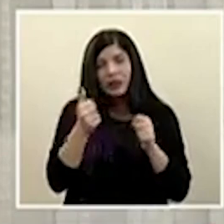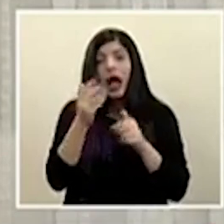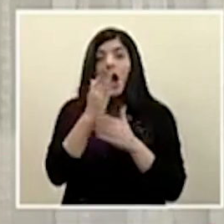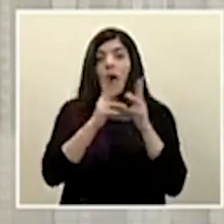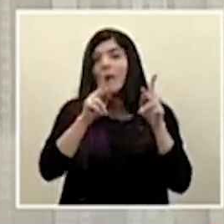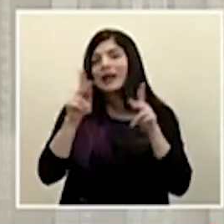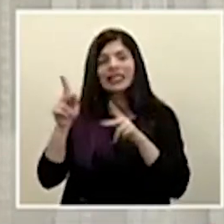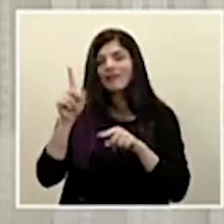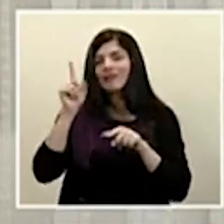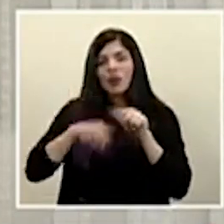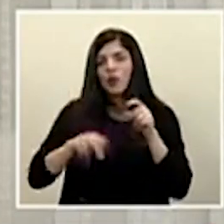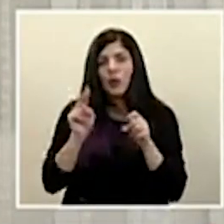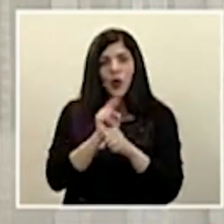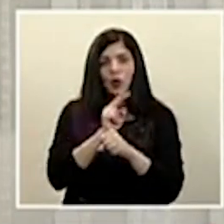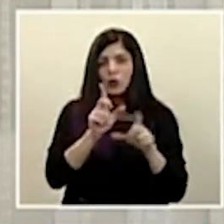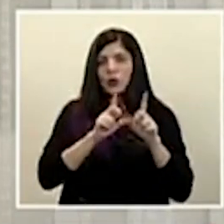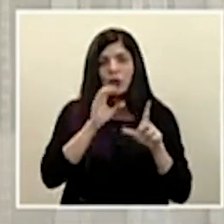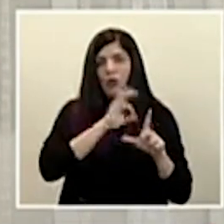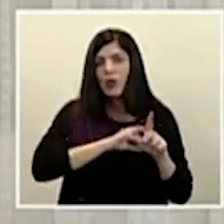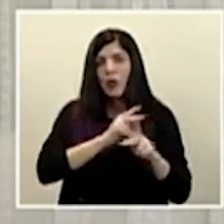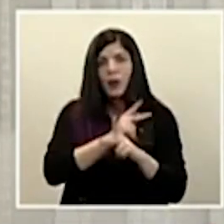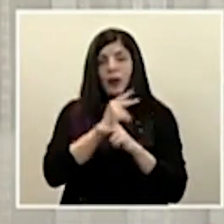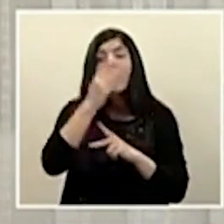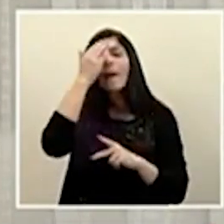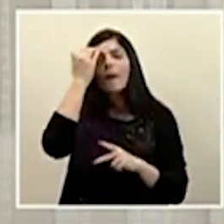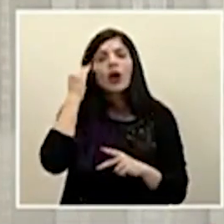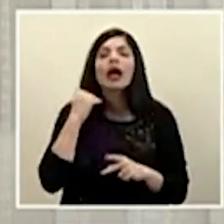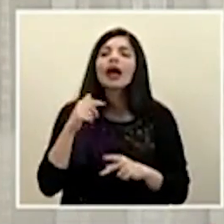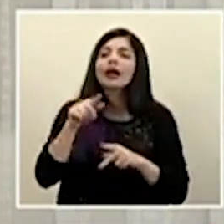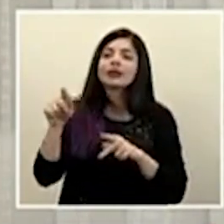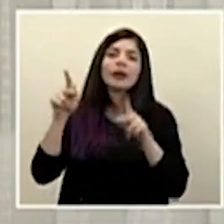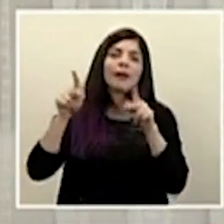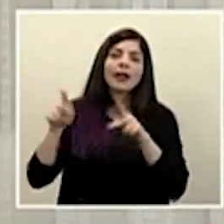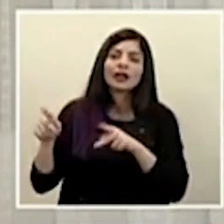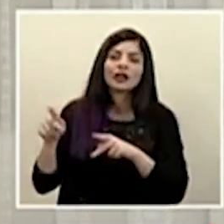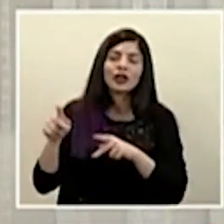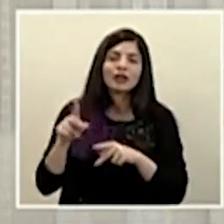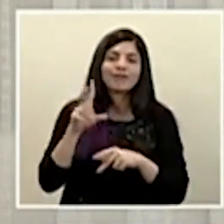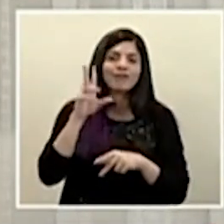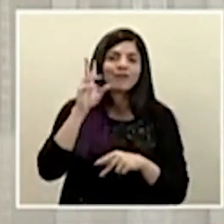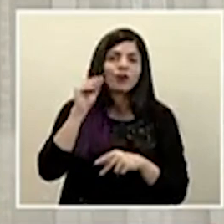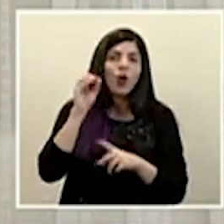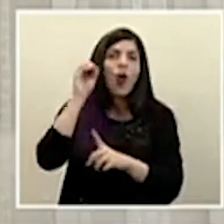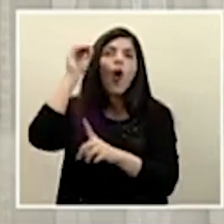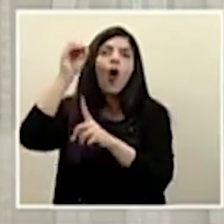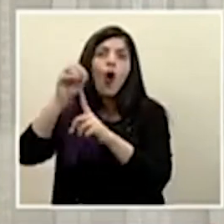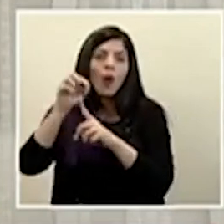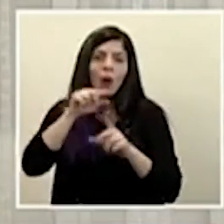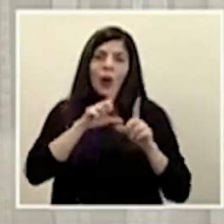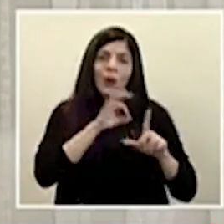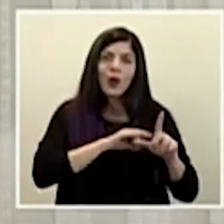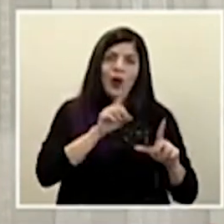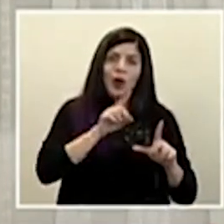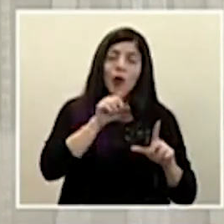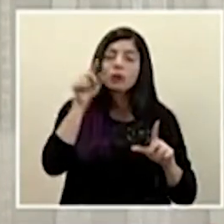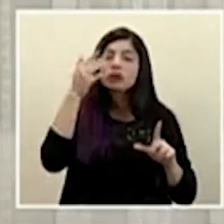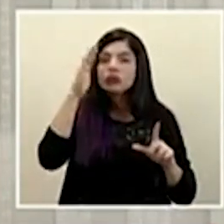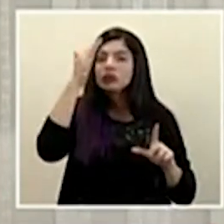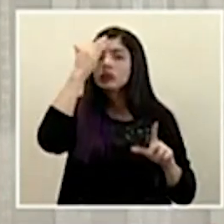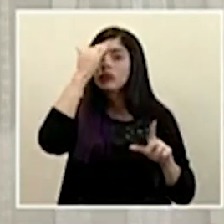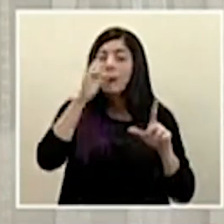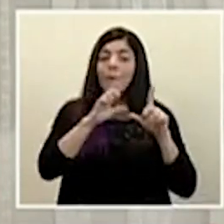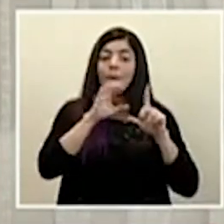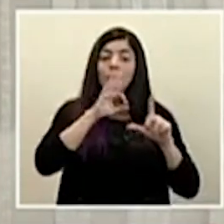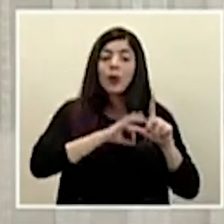que no pueden accesar al bono proteger porque no son las poblaciones a las cuales va dirigido. Ya sabemos que el bono proteger va